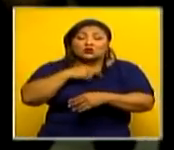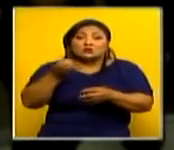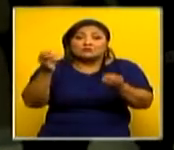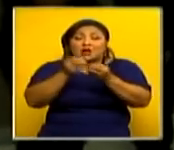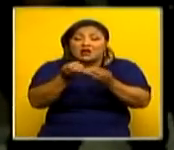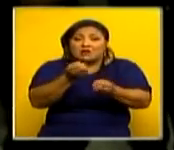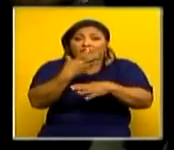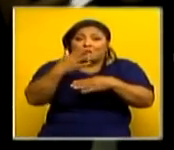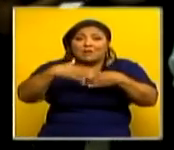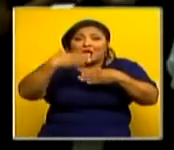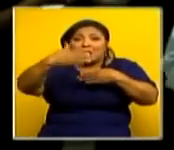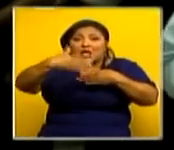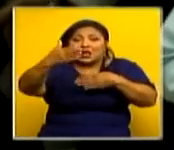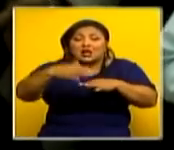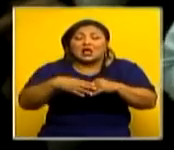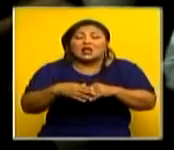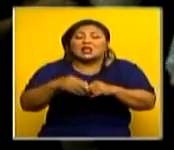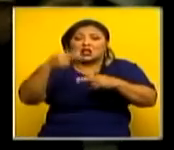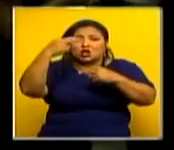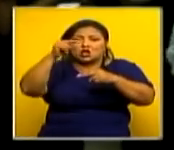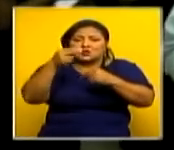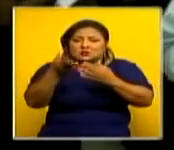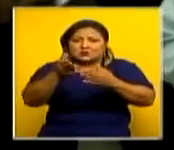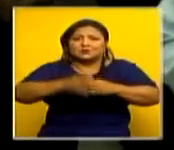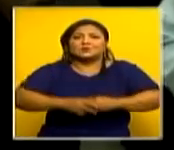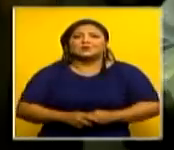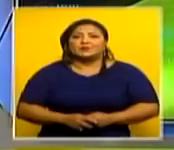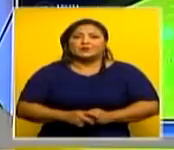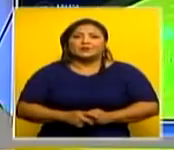información más adelante en esta misma emisión del Noticiero 1.